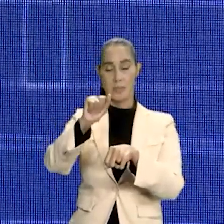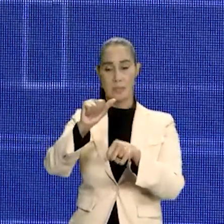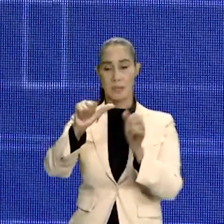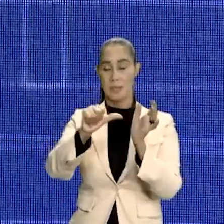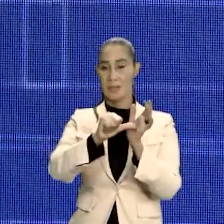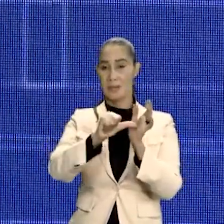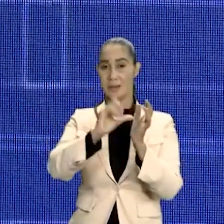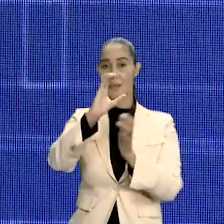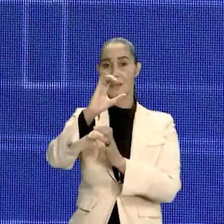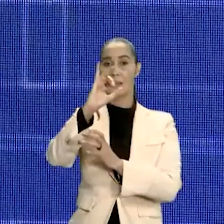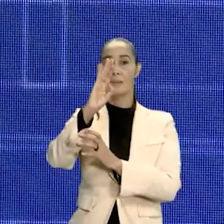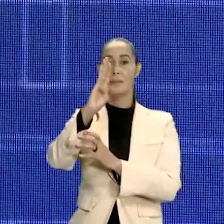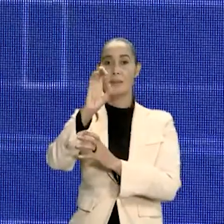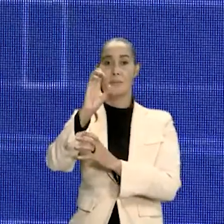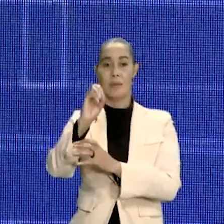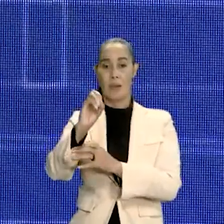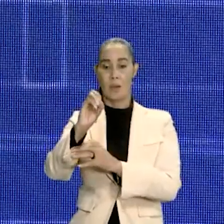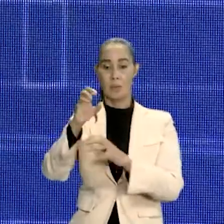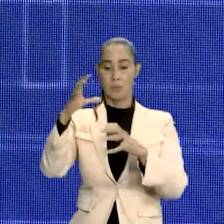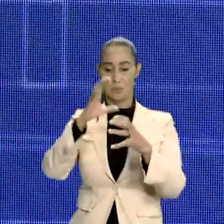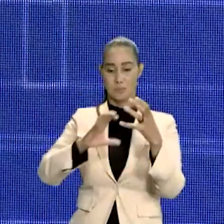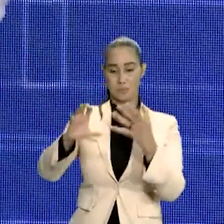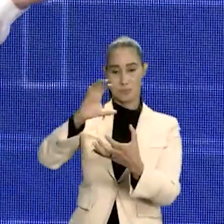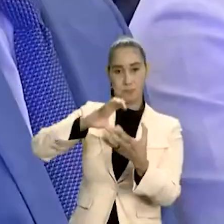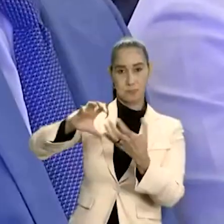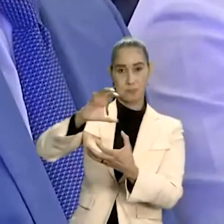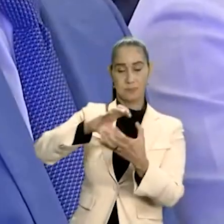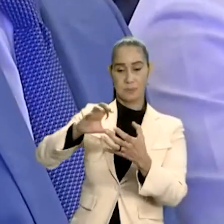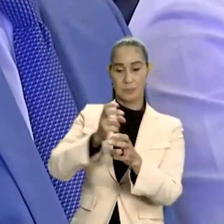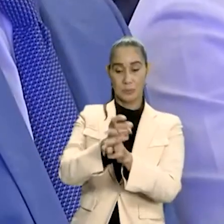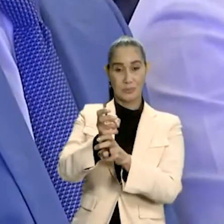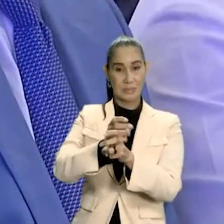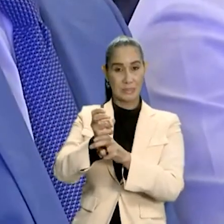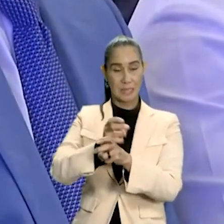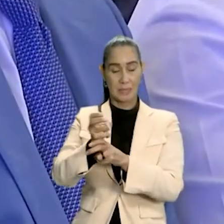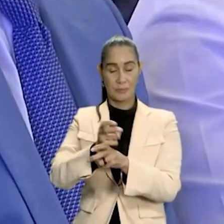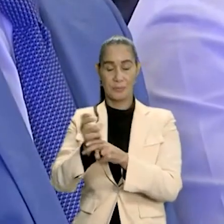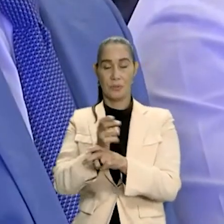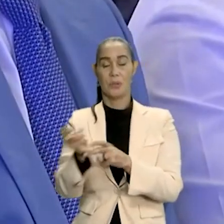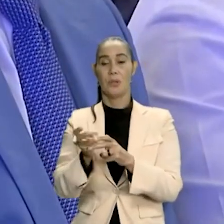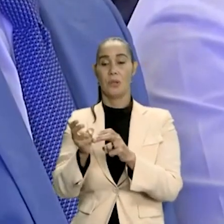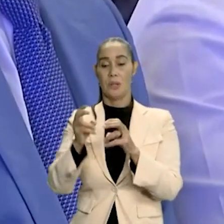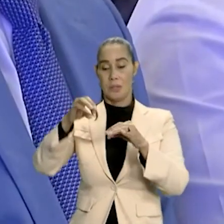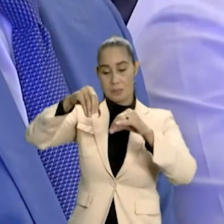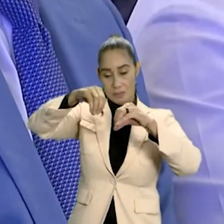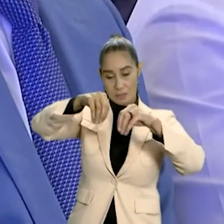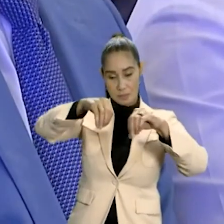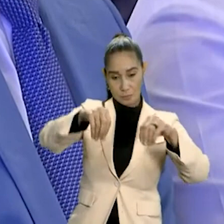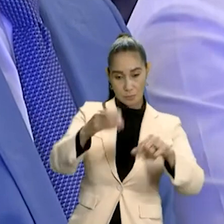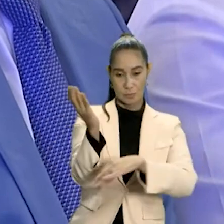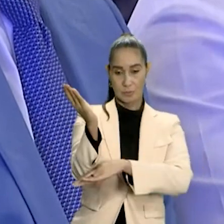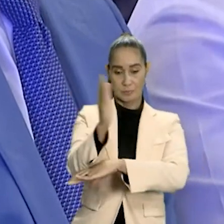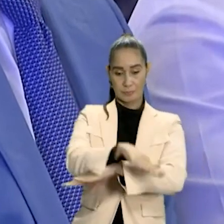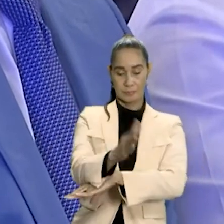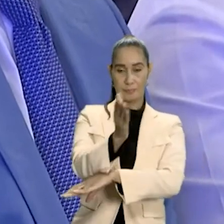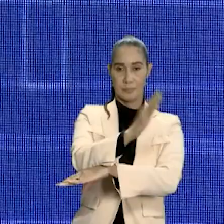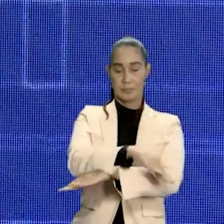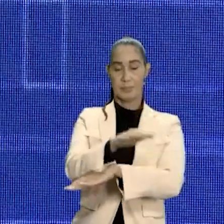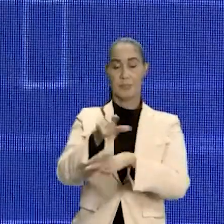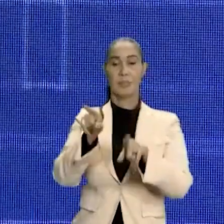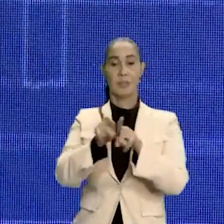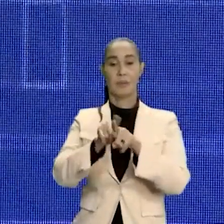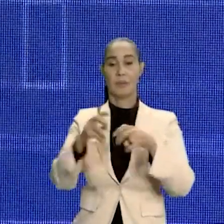y tuvieron ciertos daños tanto en la parte de de la parte agricultura como también en la